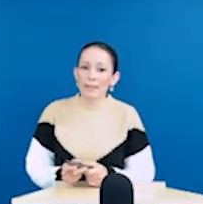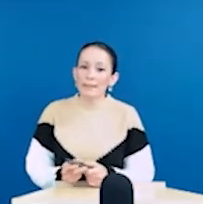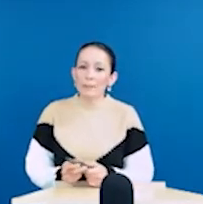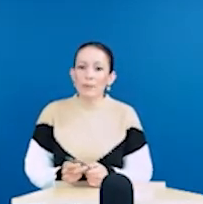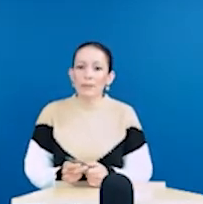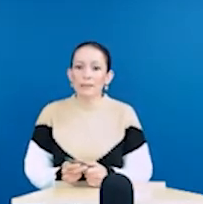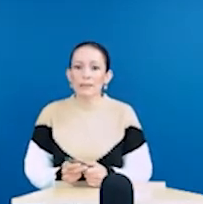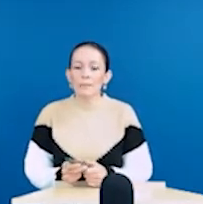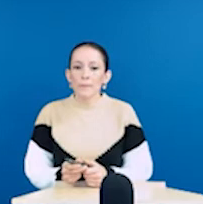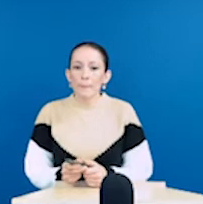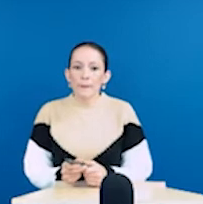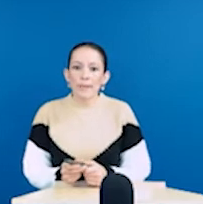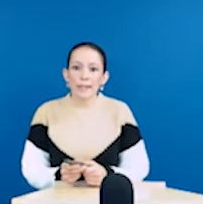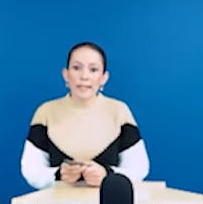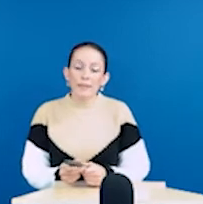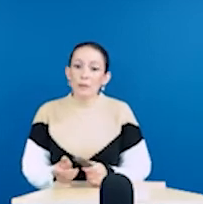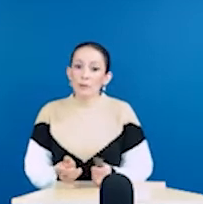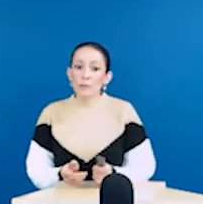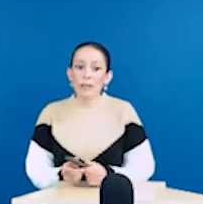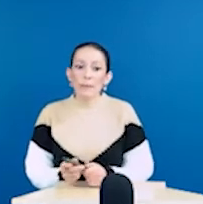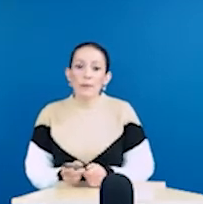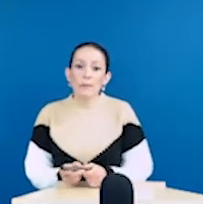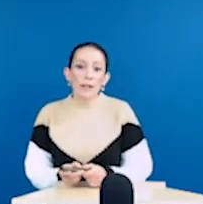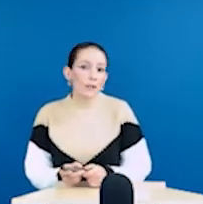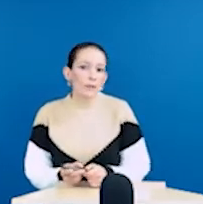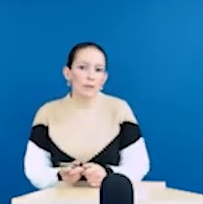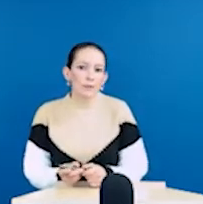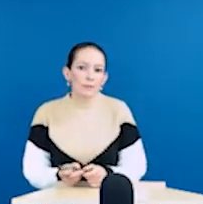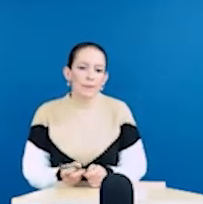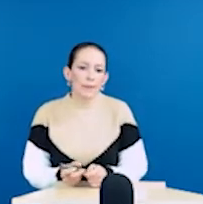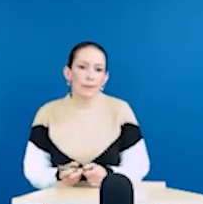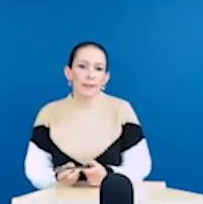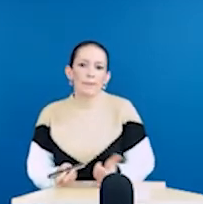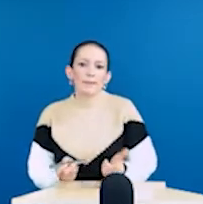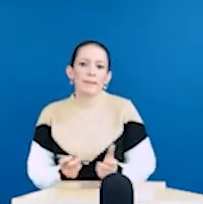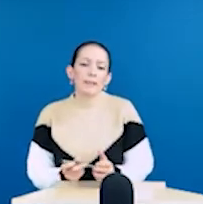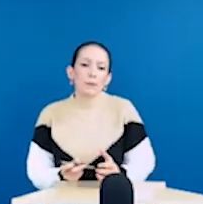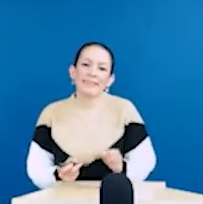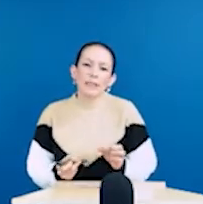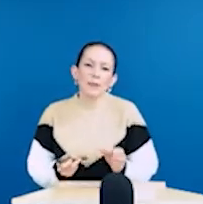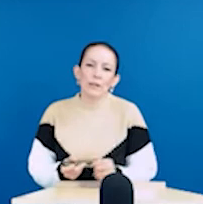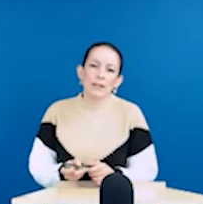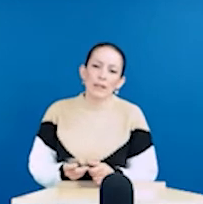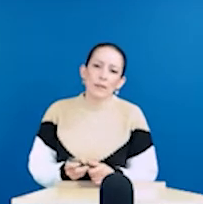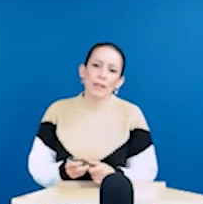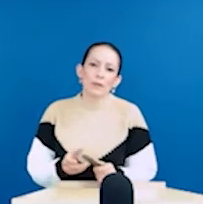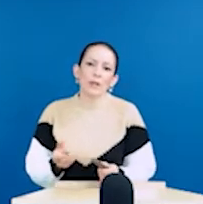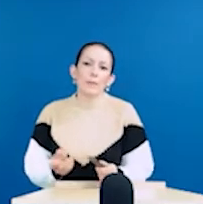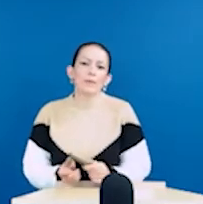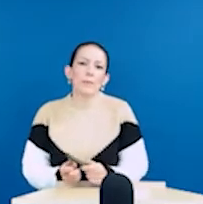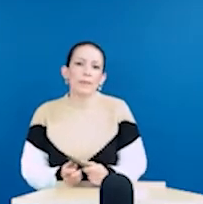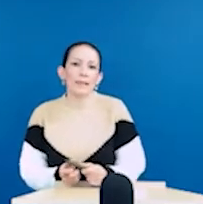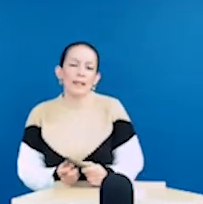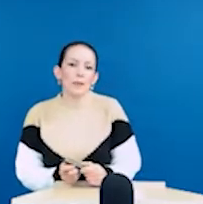variable. Entonces es importante de que esto no se vuelva como algo que el paciente se vuelve psicorrígido y que